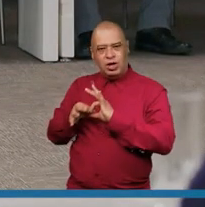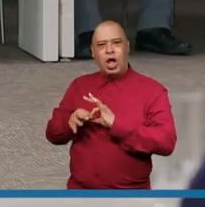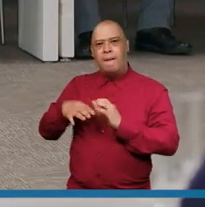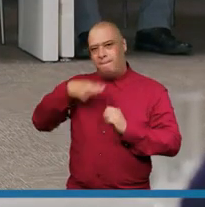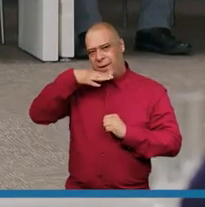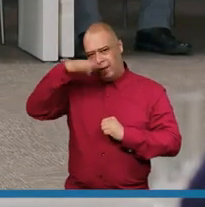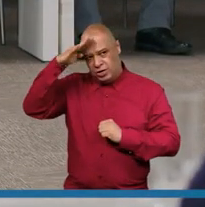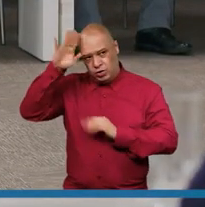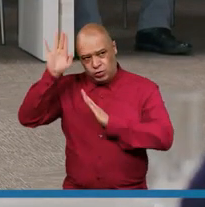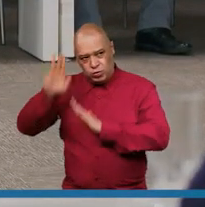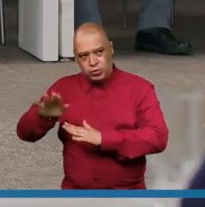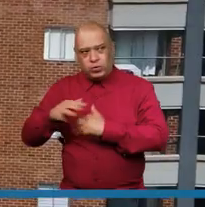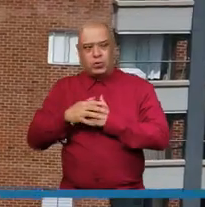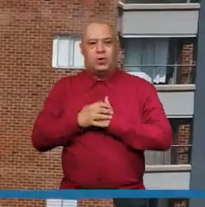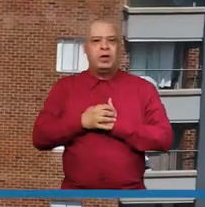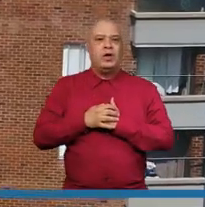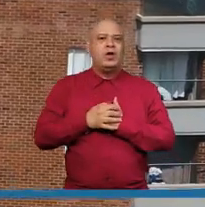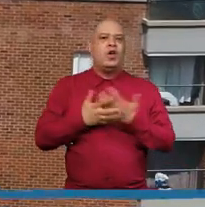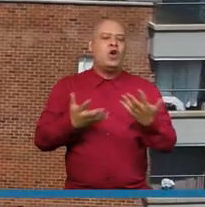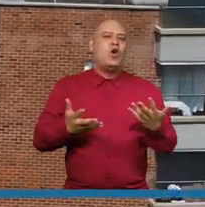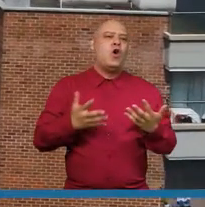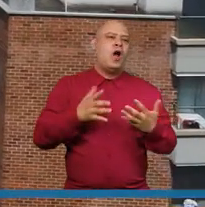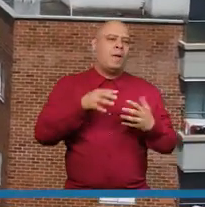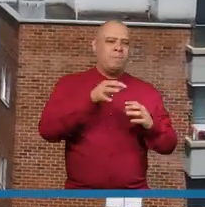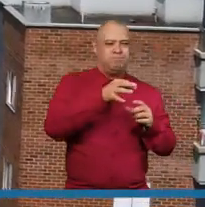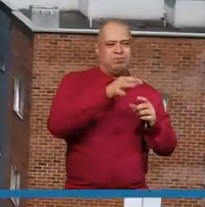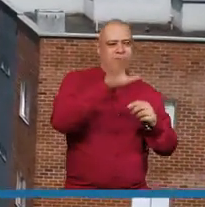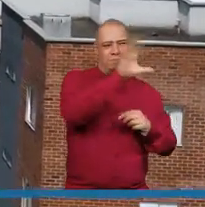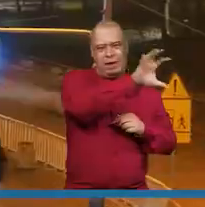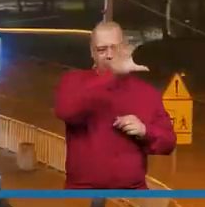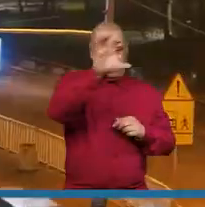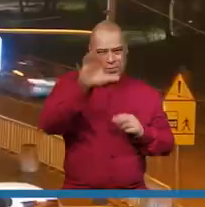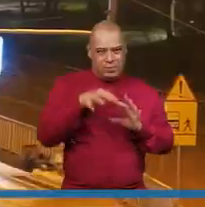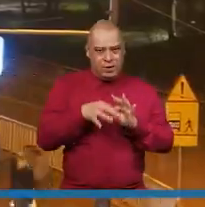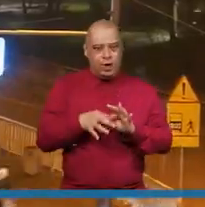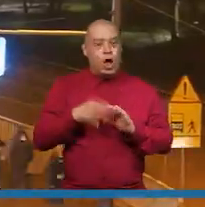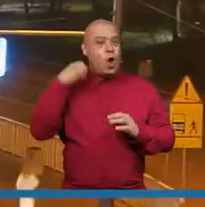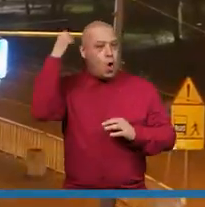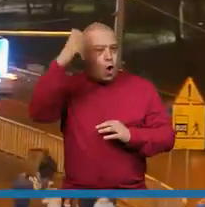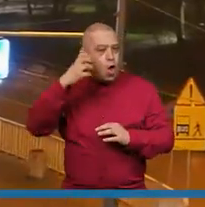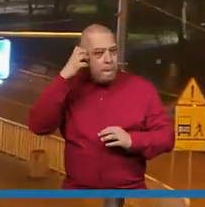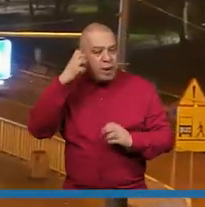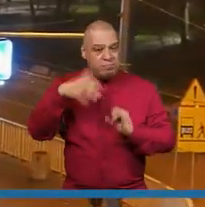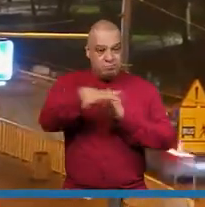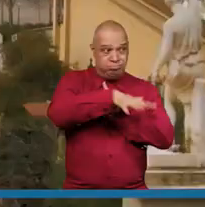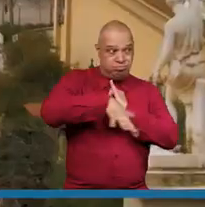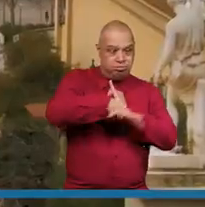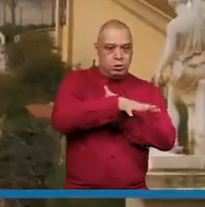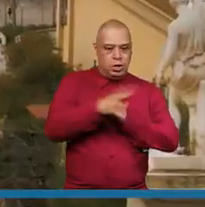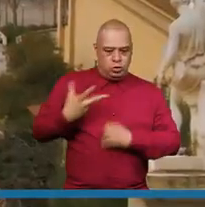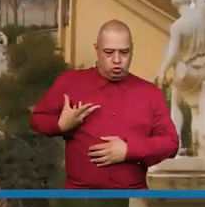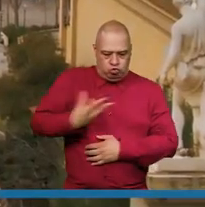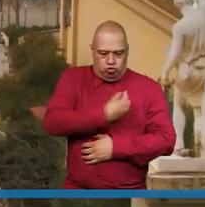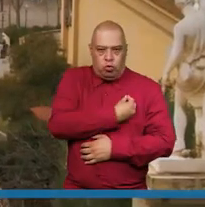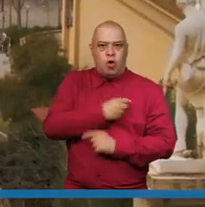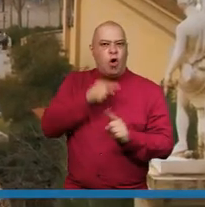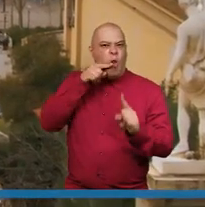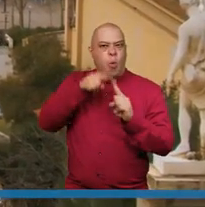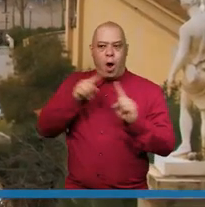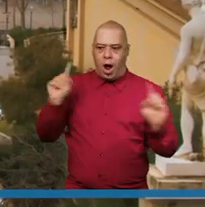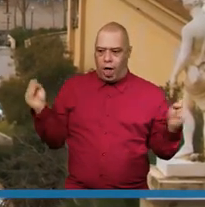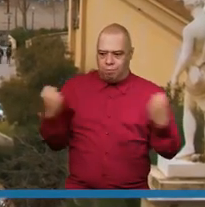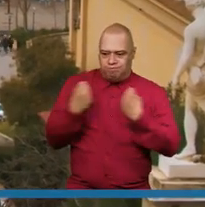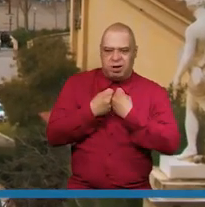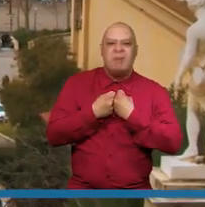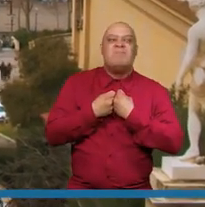el Valle de Aburrá, con el área metropolitana de Maputo, con cualquier área metropolitana de Europa, lo que hacemos es establecer